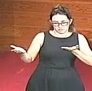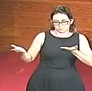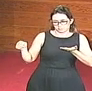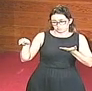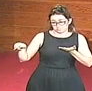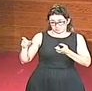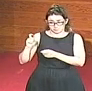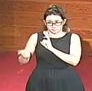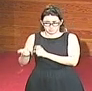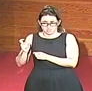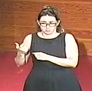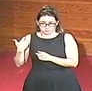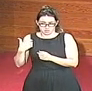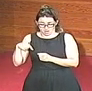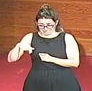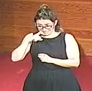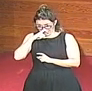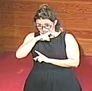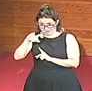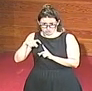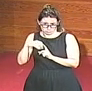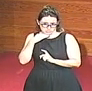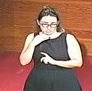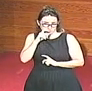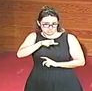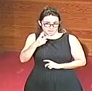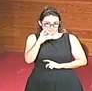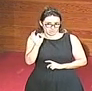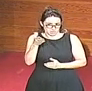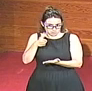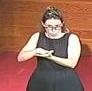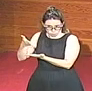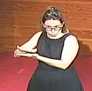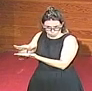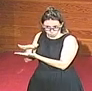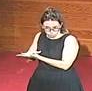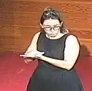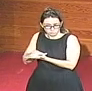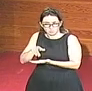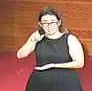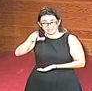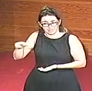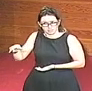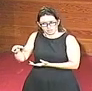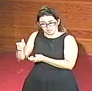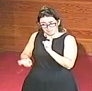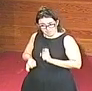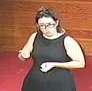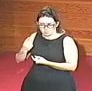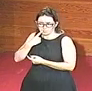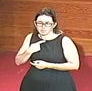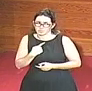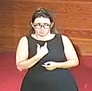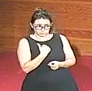muerto casi una veintena de compañeros, donde la gente me cuenta que prefieren no firmar